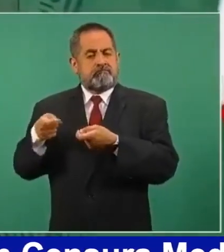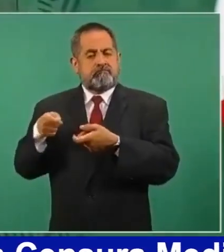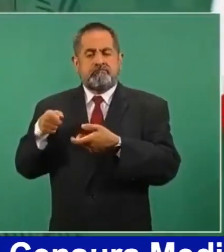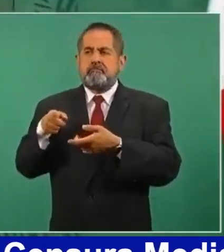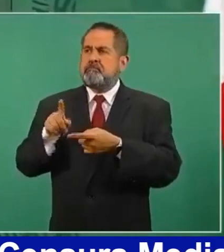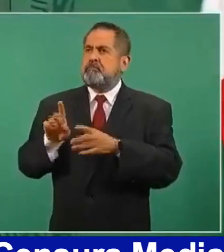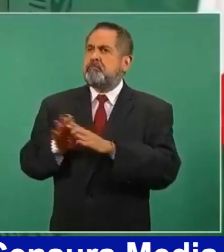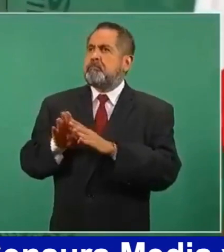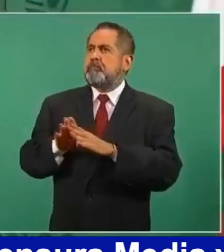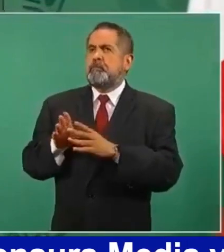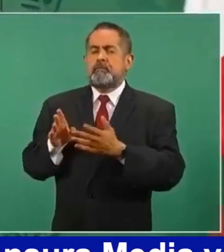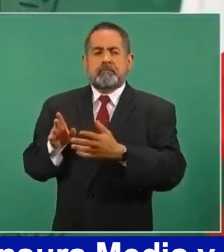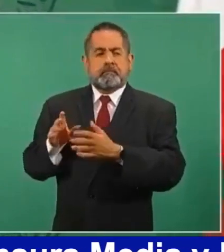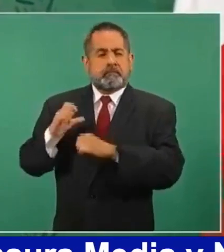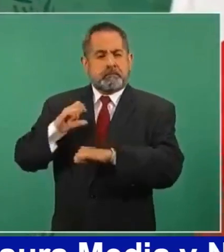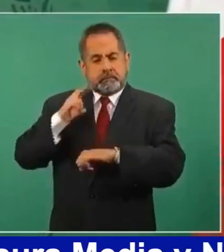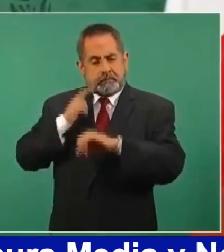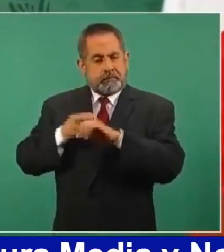que